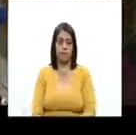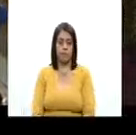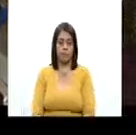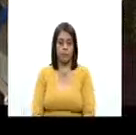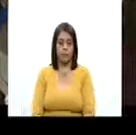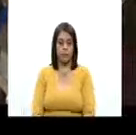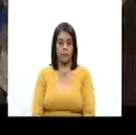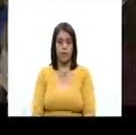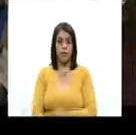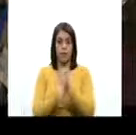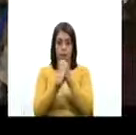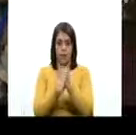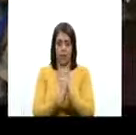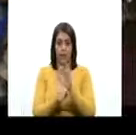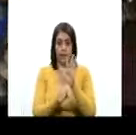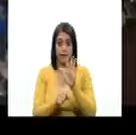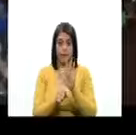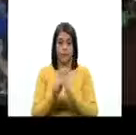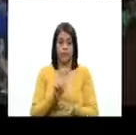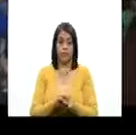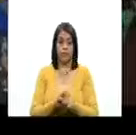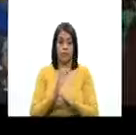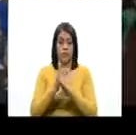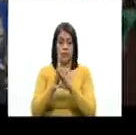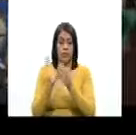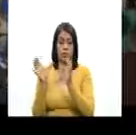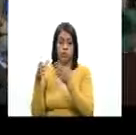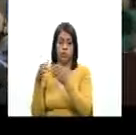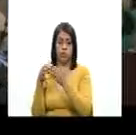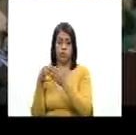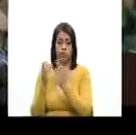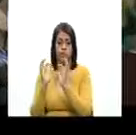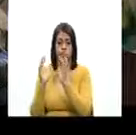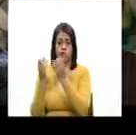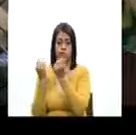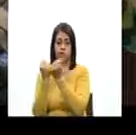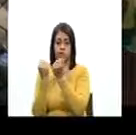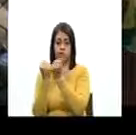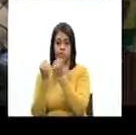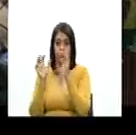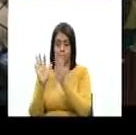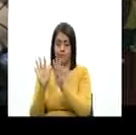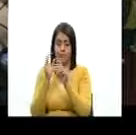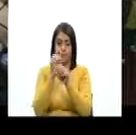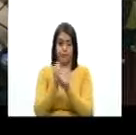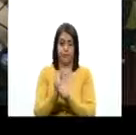Vamos a esperar un momentico, secretaria, que hay un pequeño tumulto en la puerta del hemiciclo.